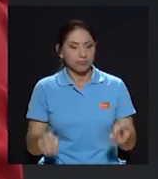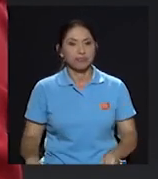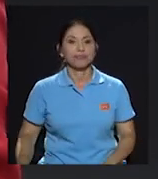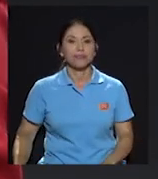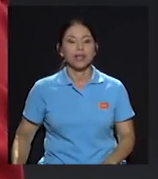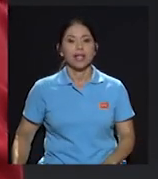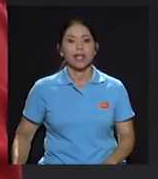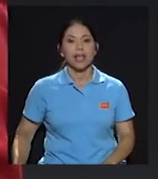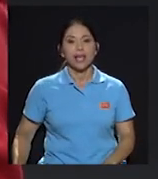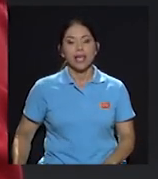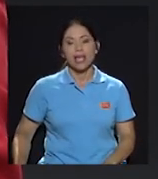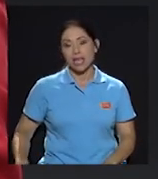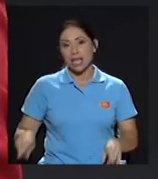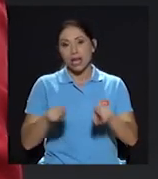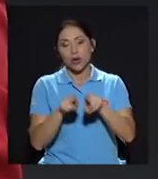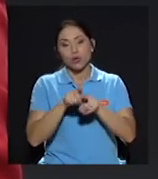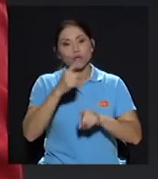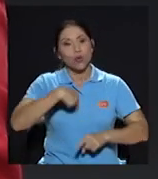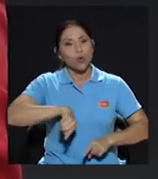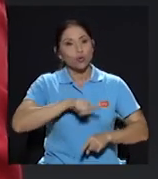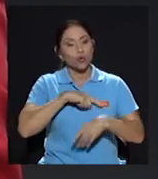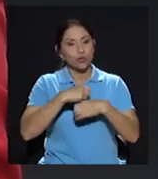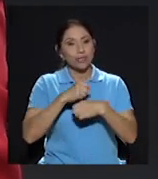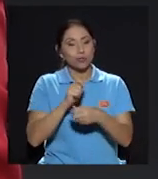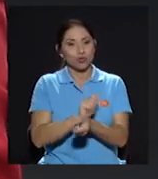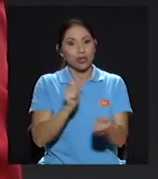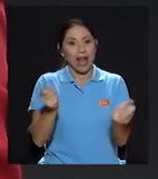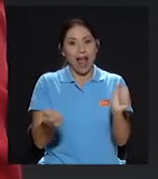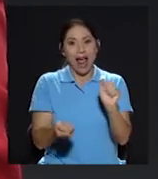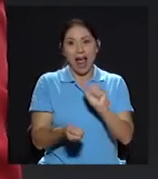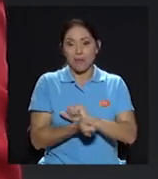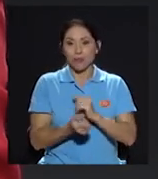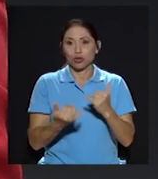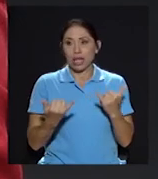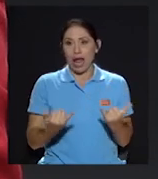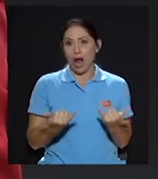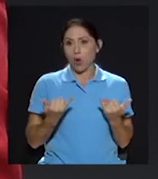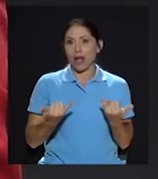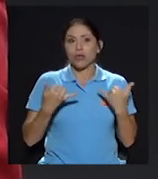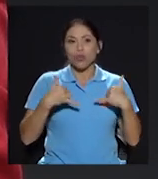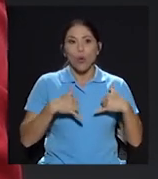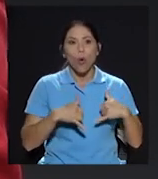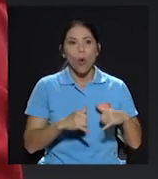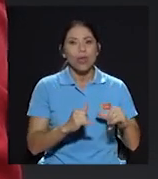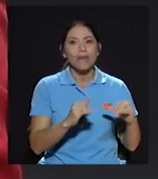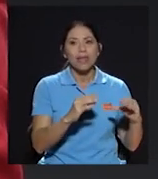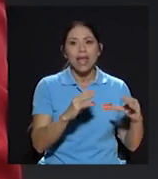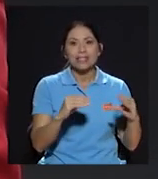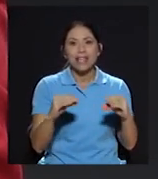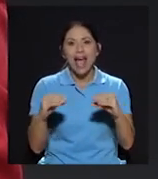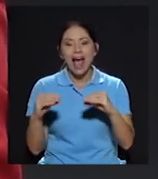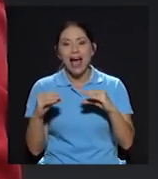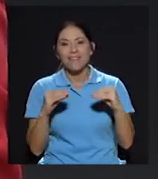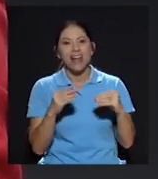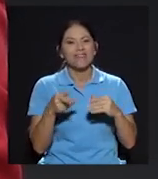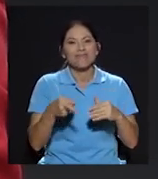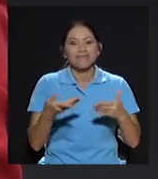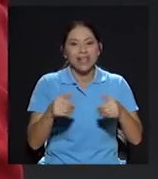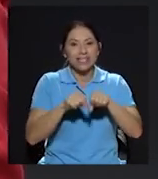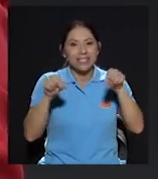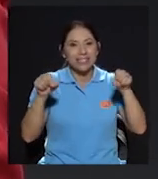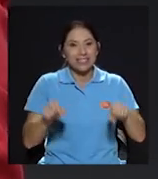incluso nos atrevimos a hacer cambios de los cuales hoy día todos todavía se habla que es el sistema salarial